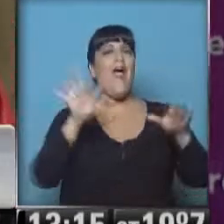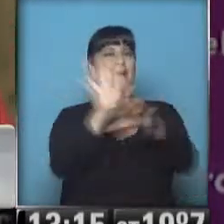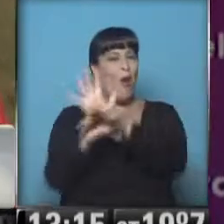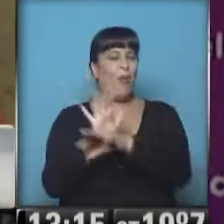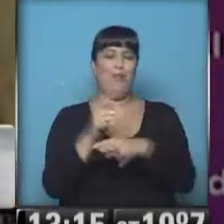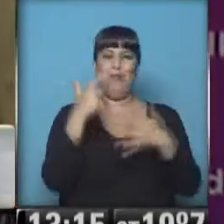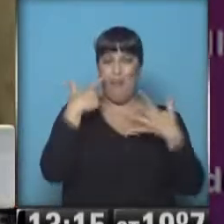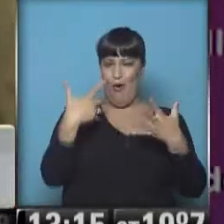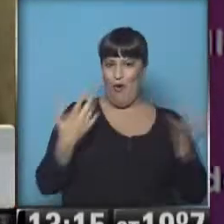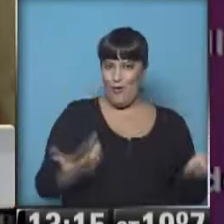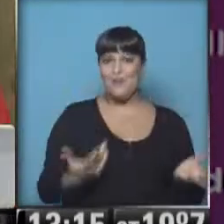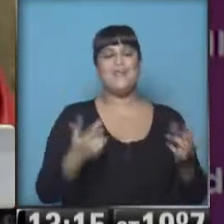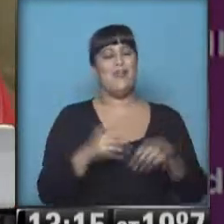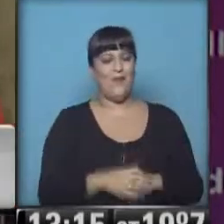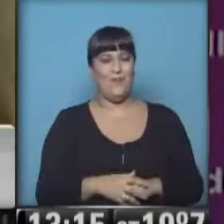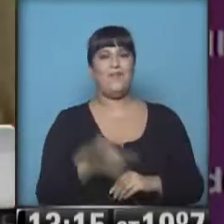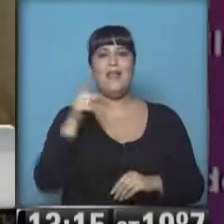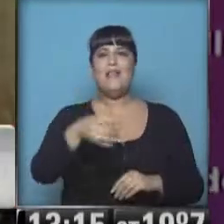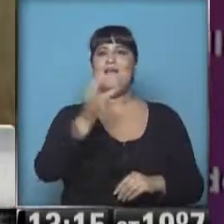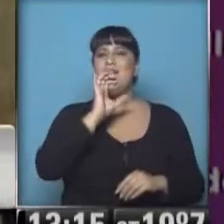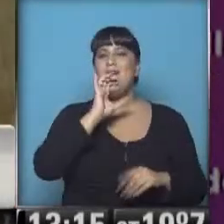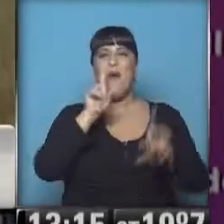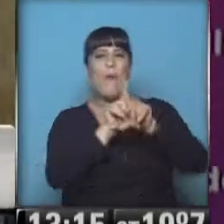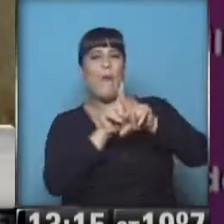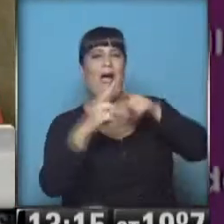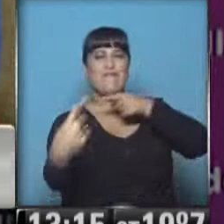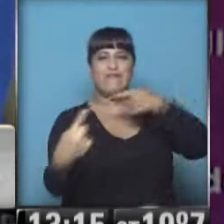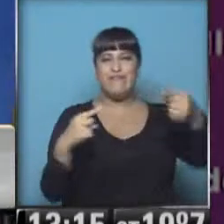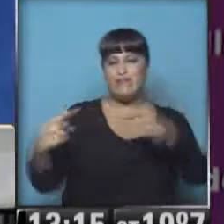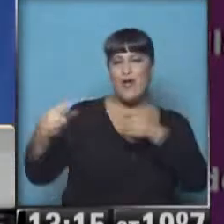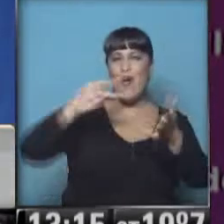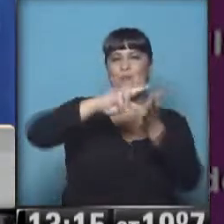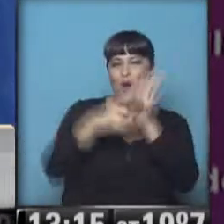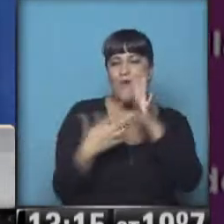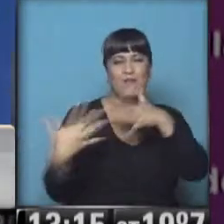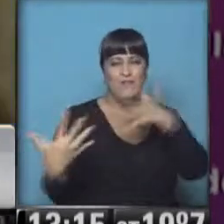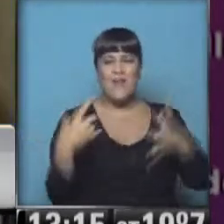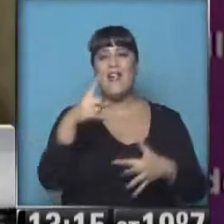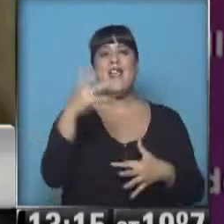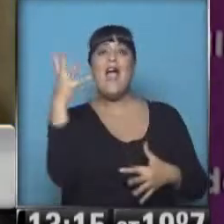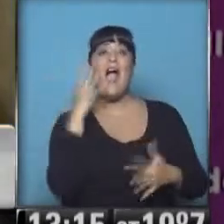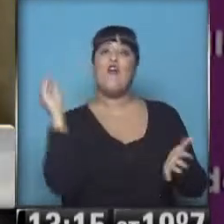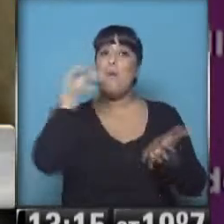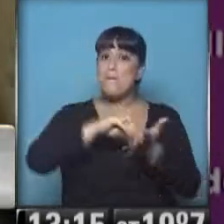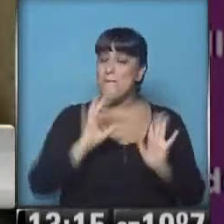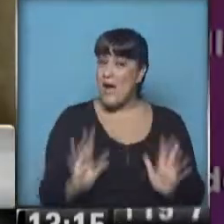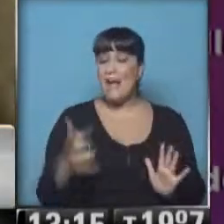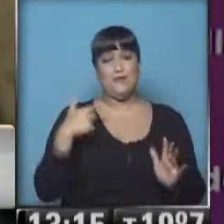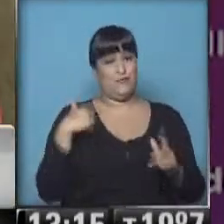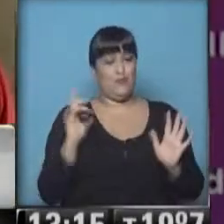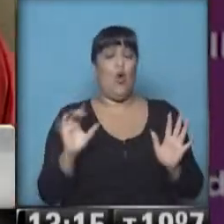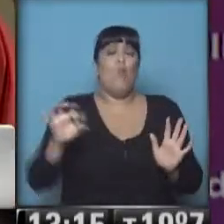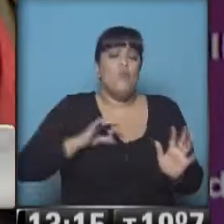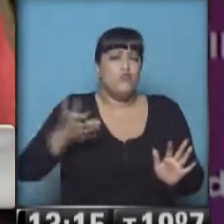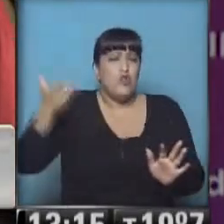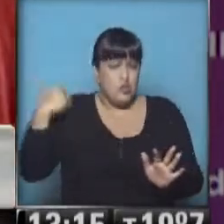más allá del título con la mención a es una comedia de enredos que tiene un plus que yo me arriesgo de tantos años de trabajo